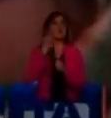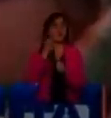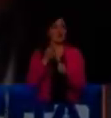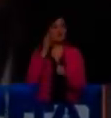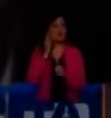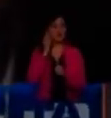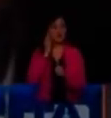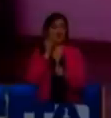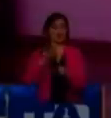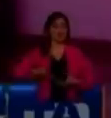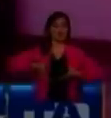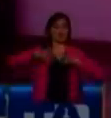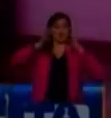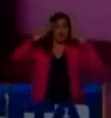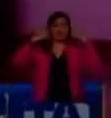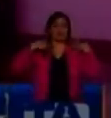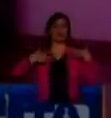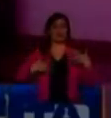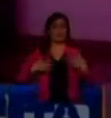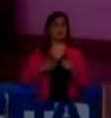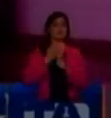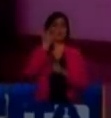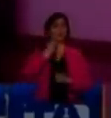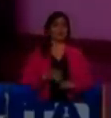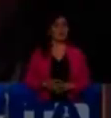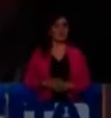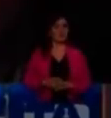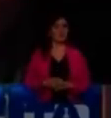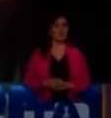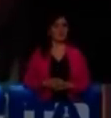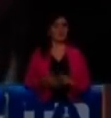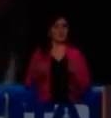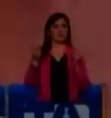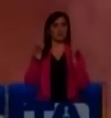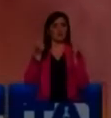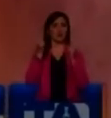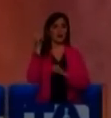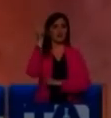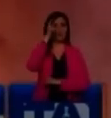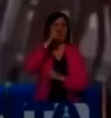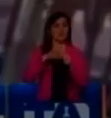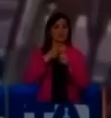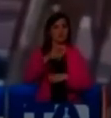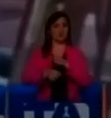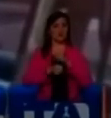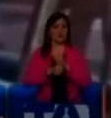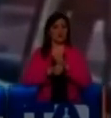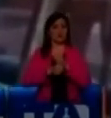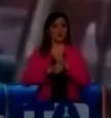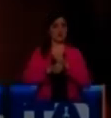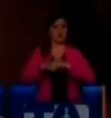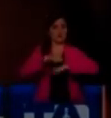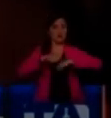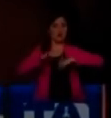ese primer triste lugar. Ha sido muy duro, fue muy difícil los primeros años, ya he pasado por más